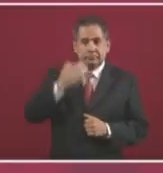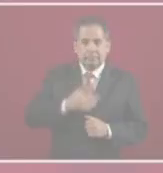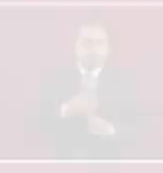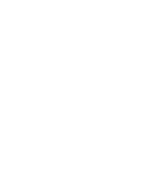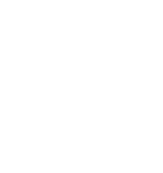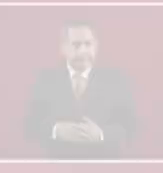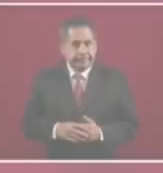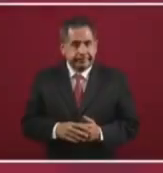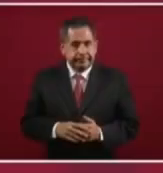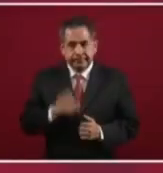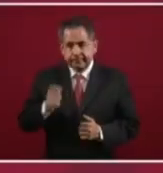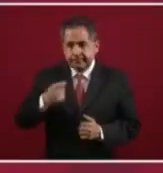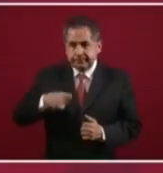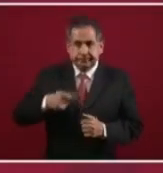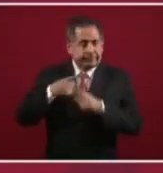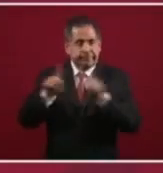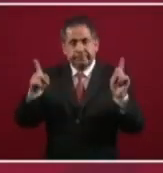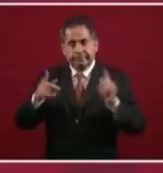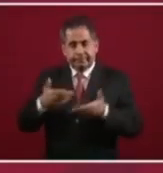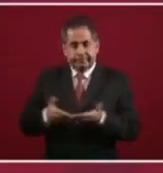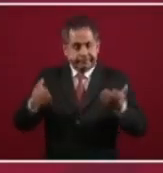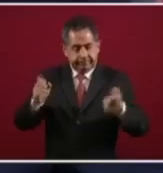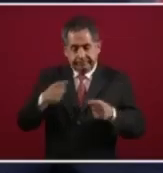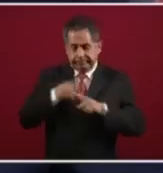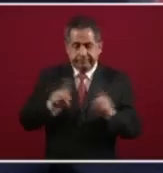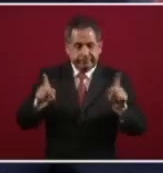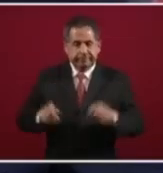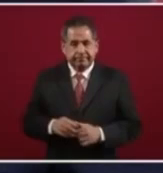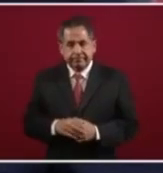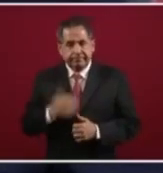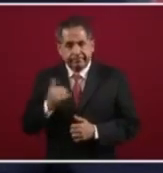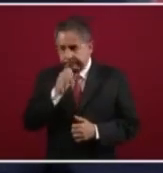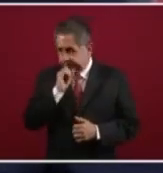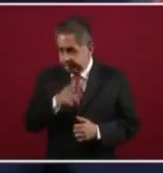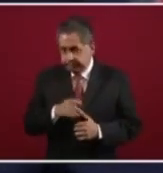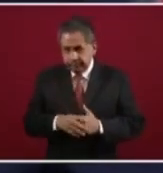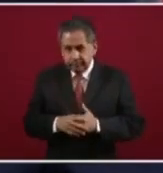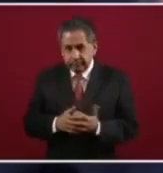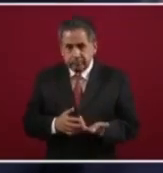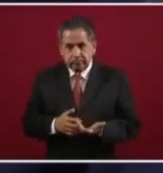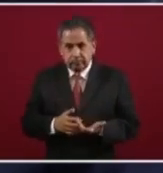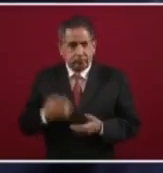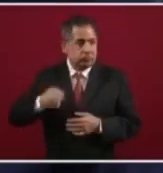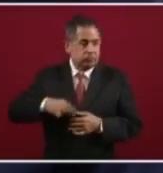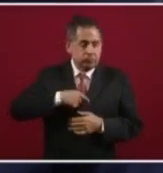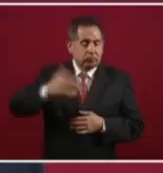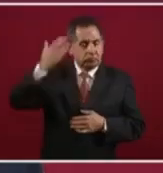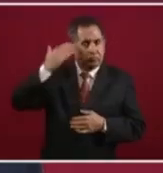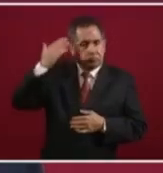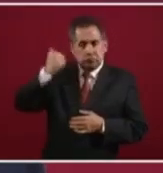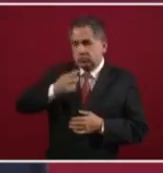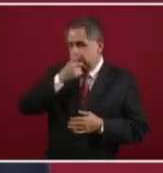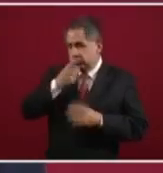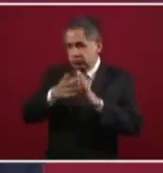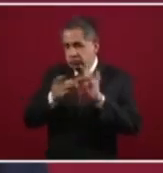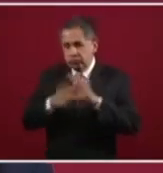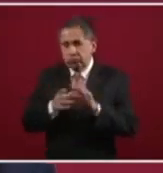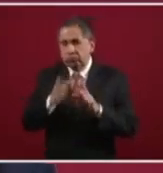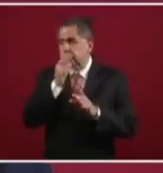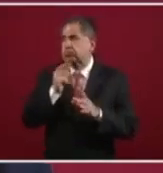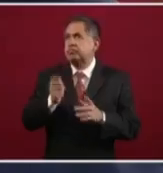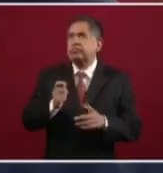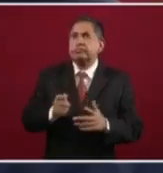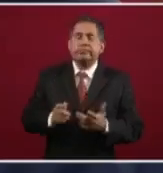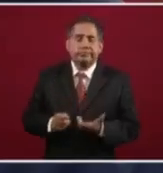concertación. Son otros tiempos. Y lo que hemos dicho en otras ocasiones, no se puede